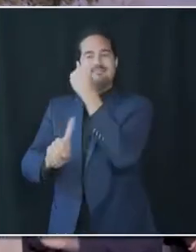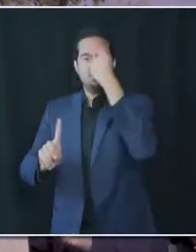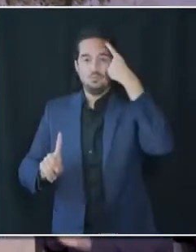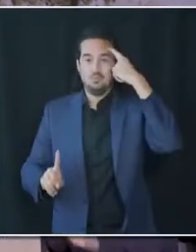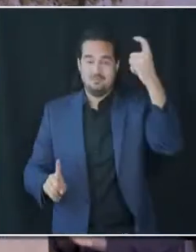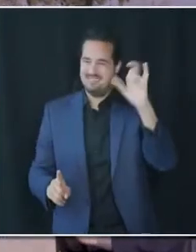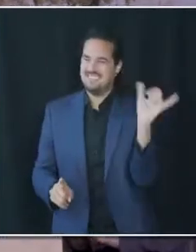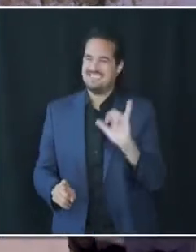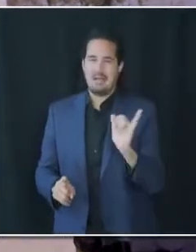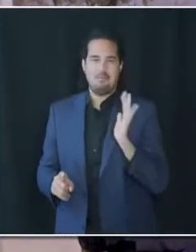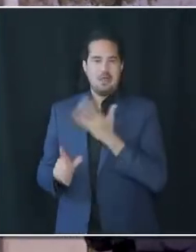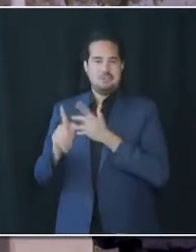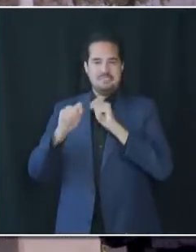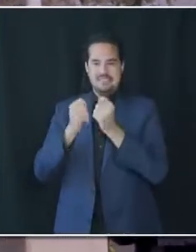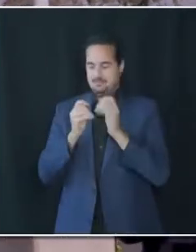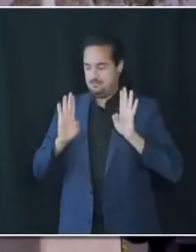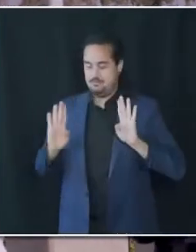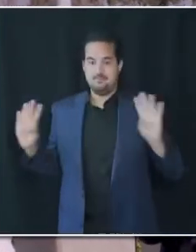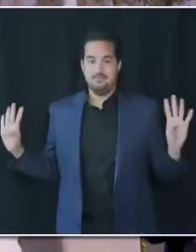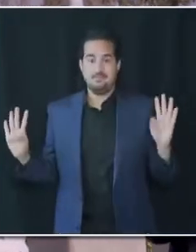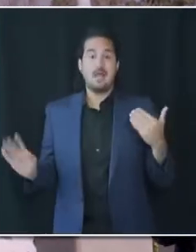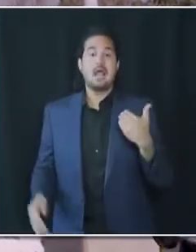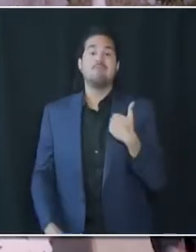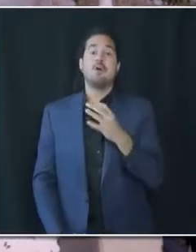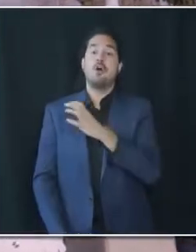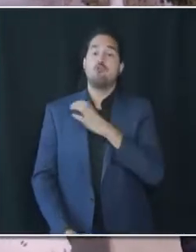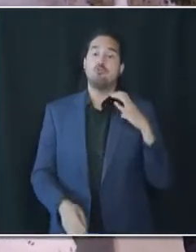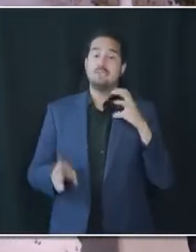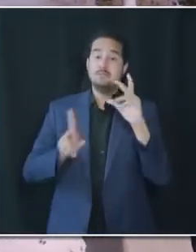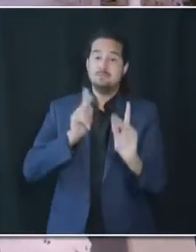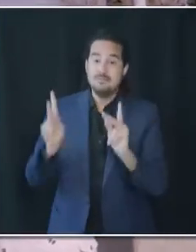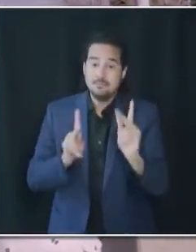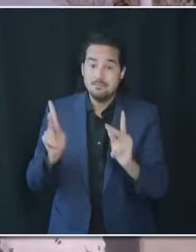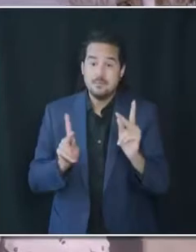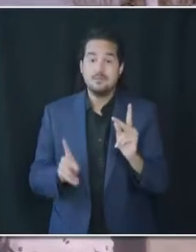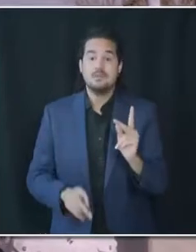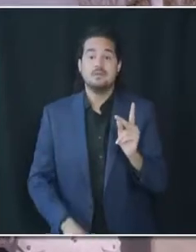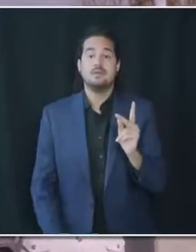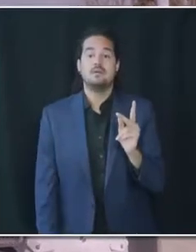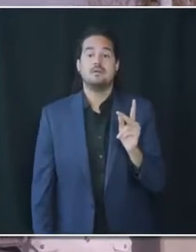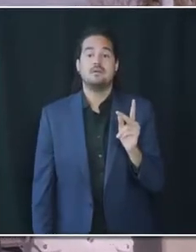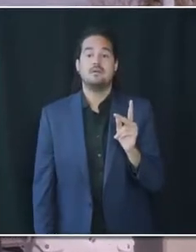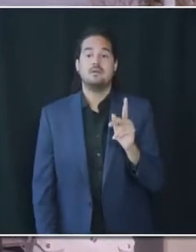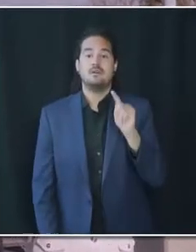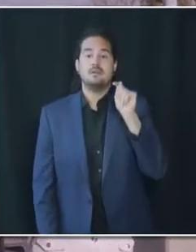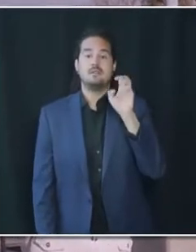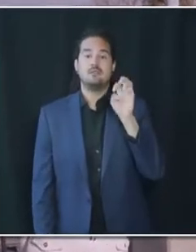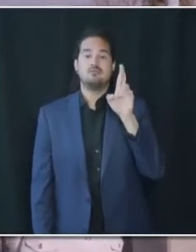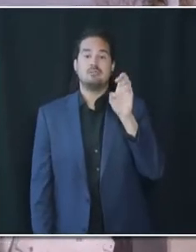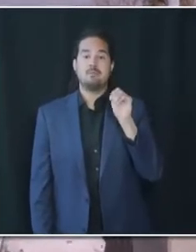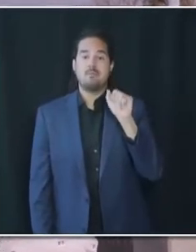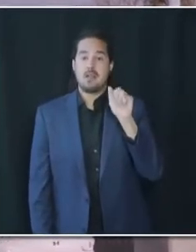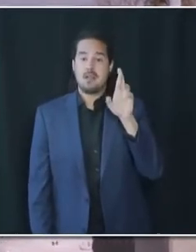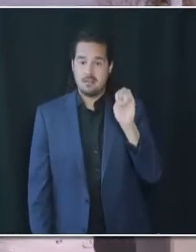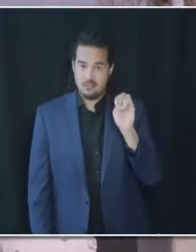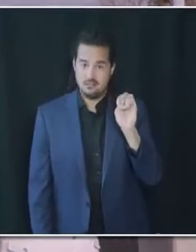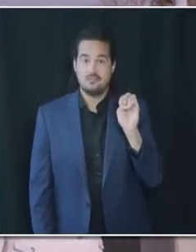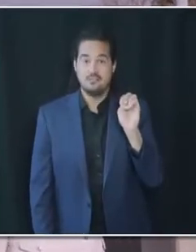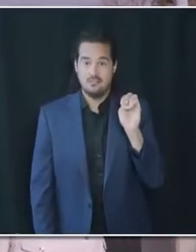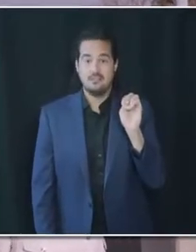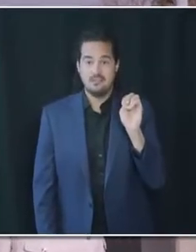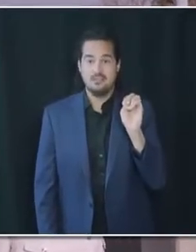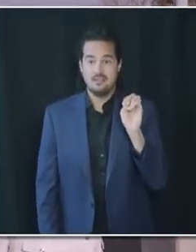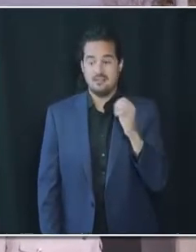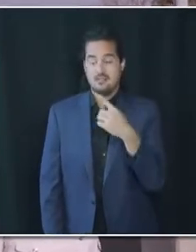joint powers al sur de la autoridad de poderes conjunto towns concejal de herri el